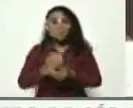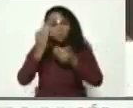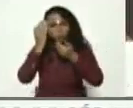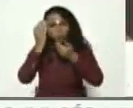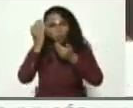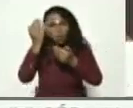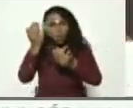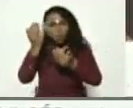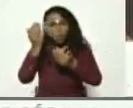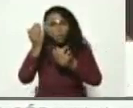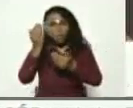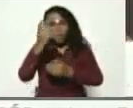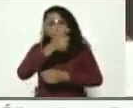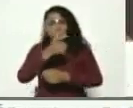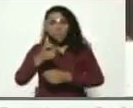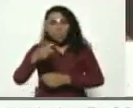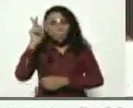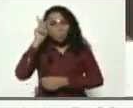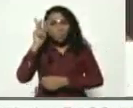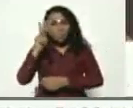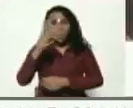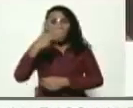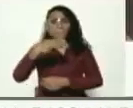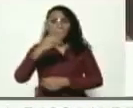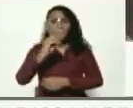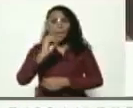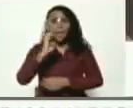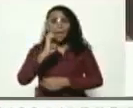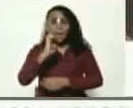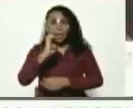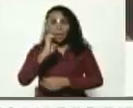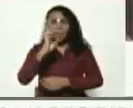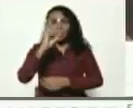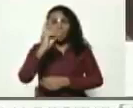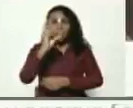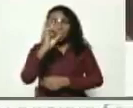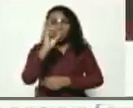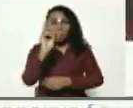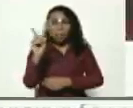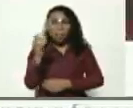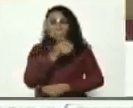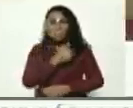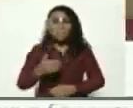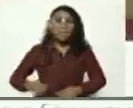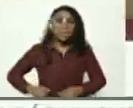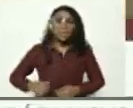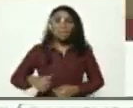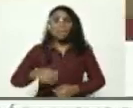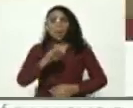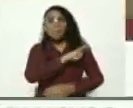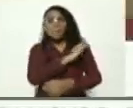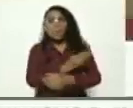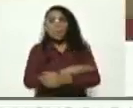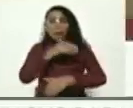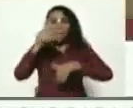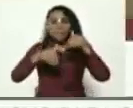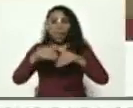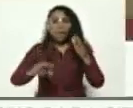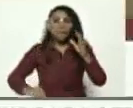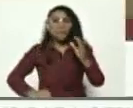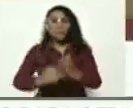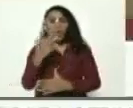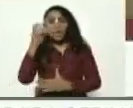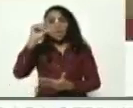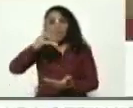Saludo al ciudadano profesor Pedro Calzadilla, presidente del Poder Electoral, fundador del Centro